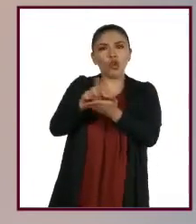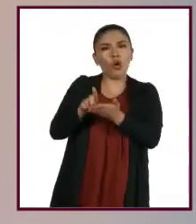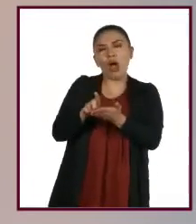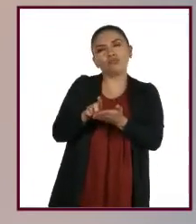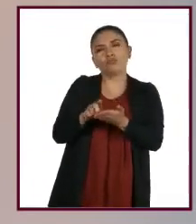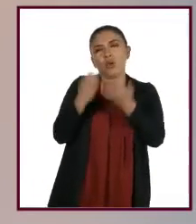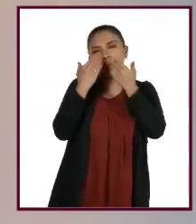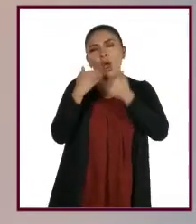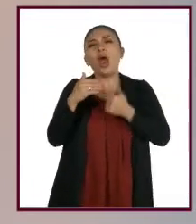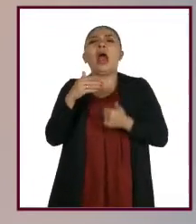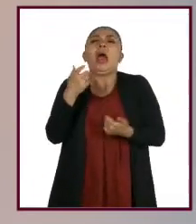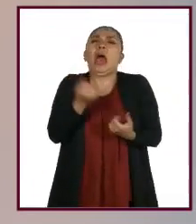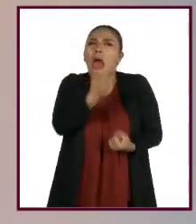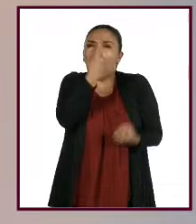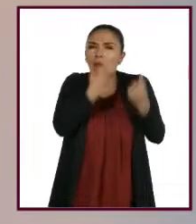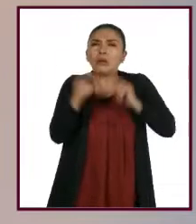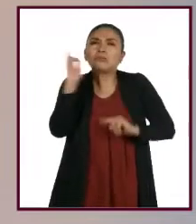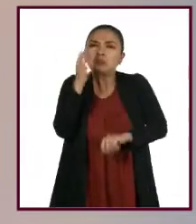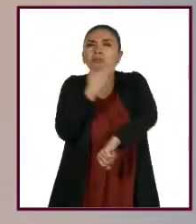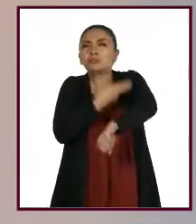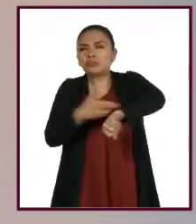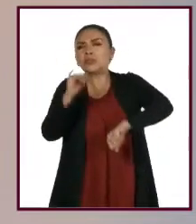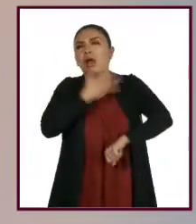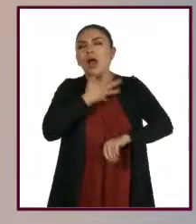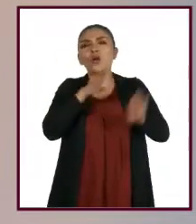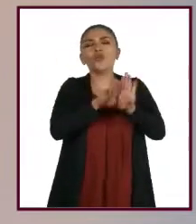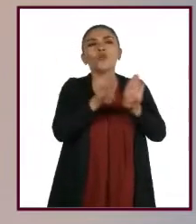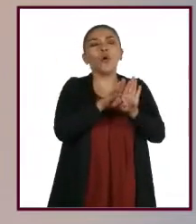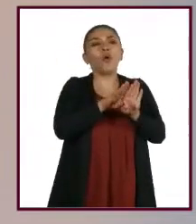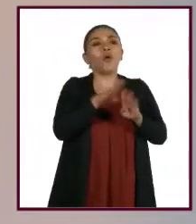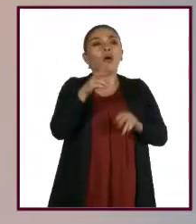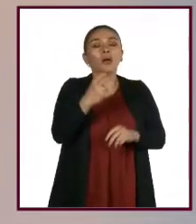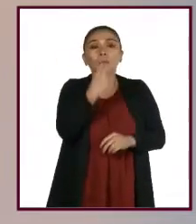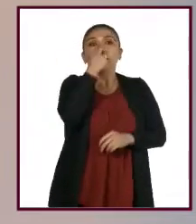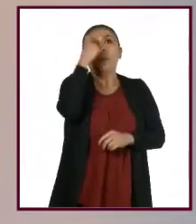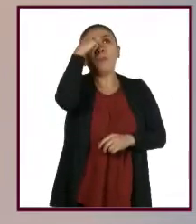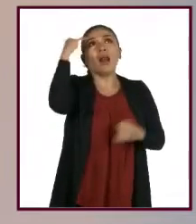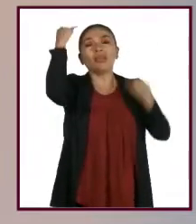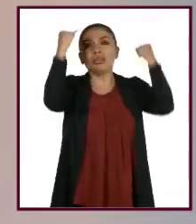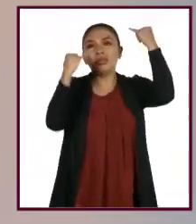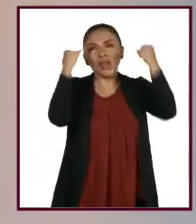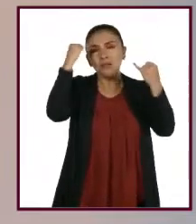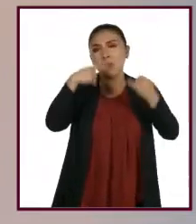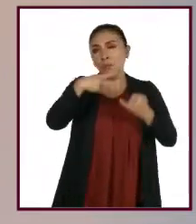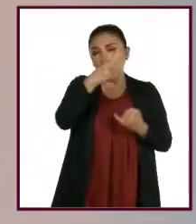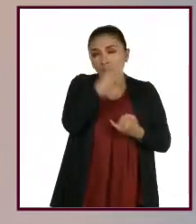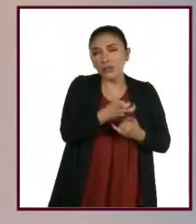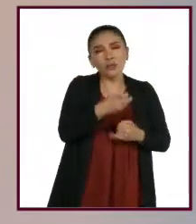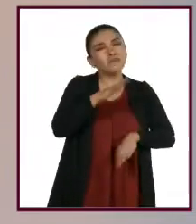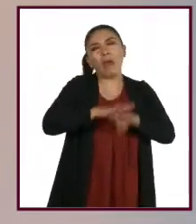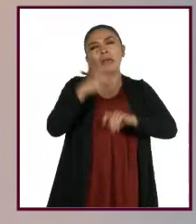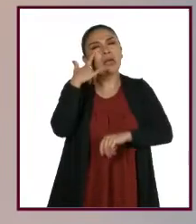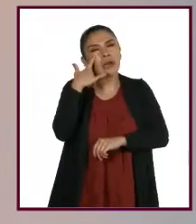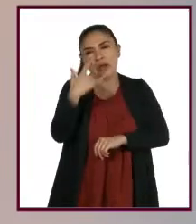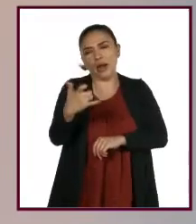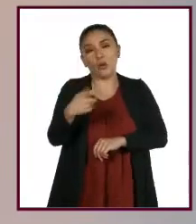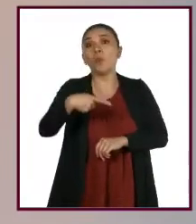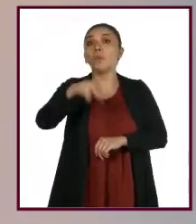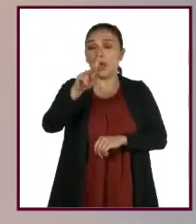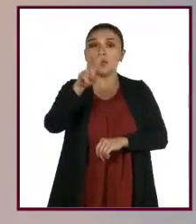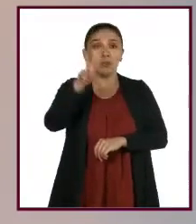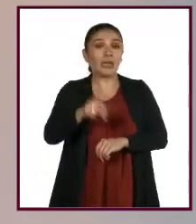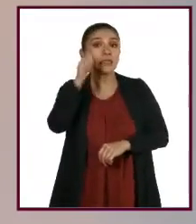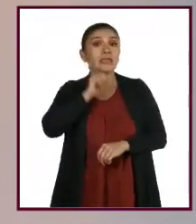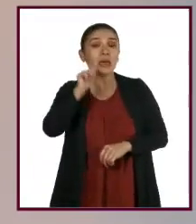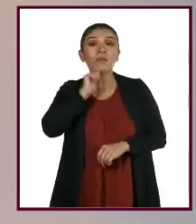efecto psicotrópico, sin embargo, su adquisición o su consumo es muy, muy raro. Sin embargo, hay que recordar que